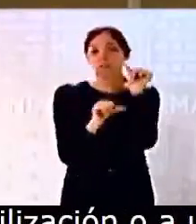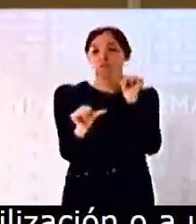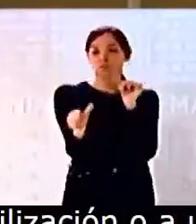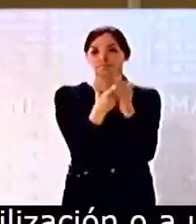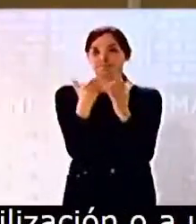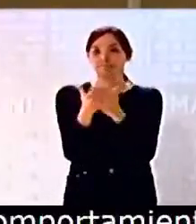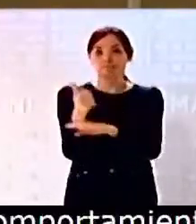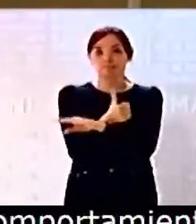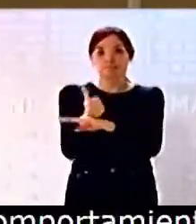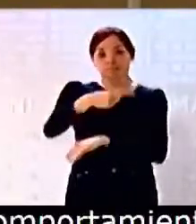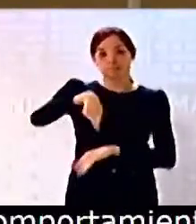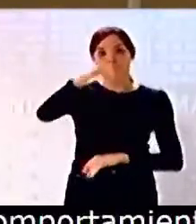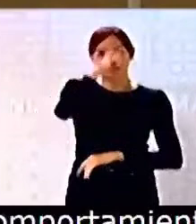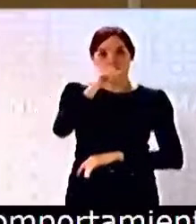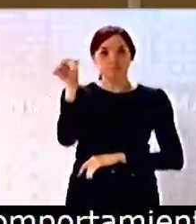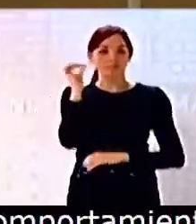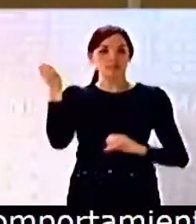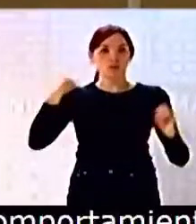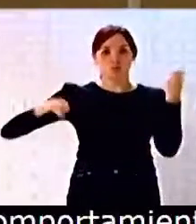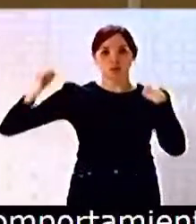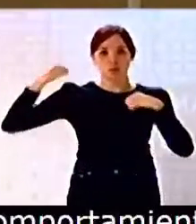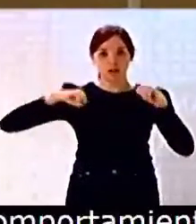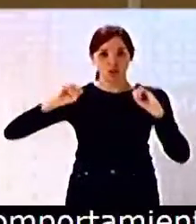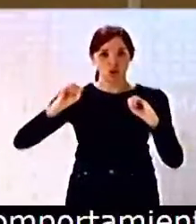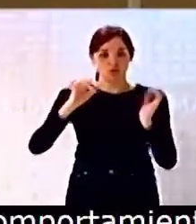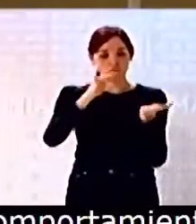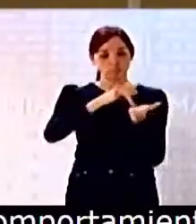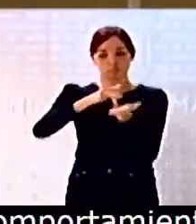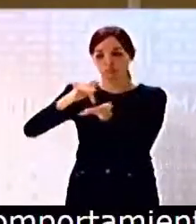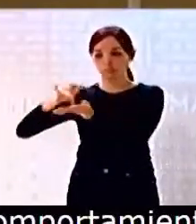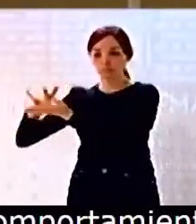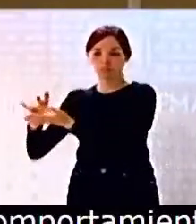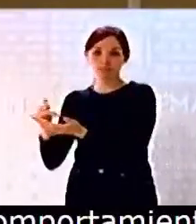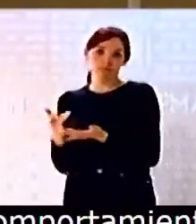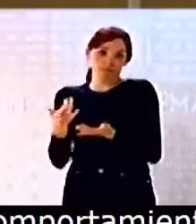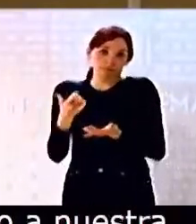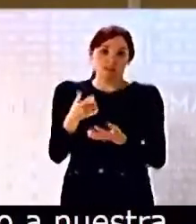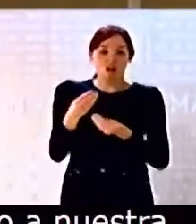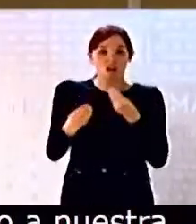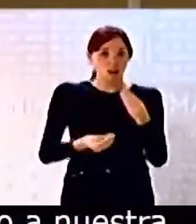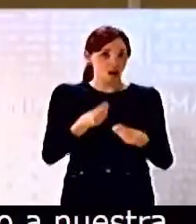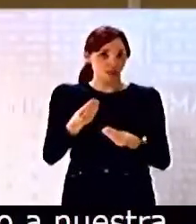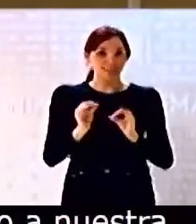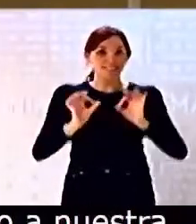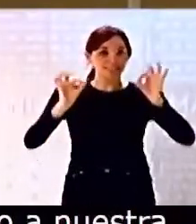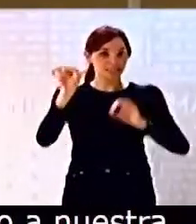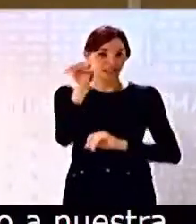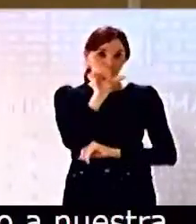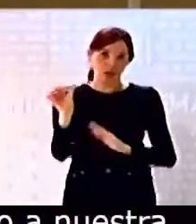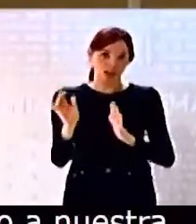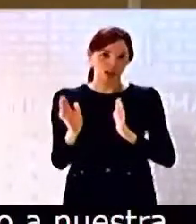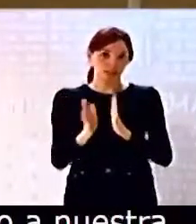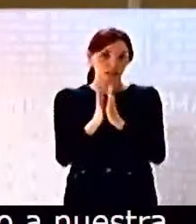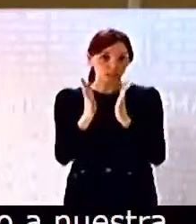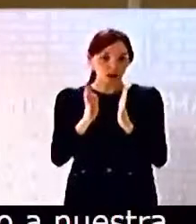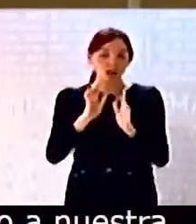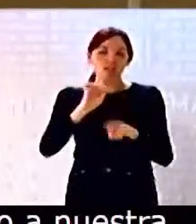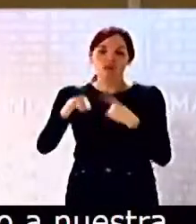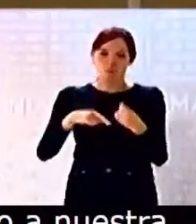los ciudadanos y ciudadanas tengamos con respecto a nuestra actividad en Semana Santa.